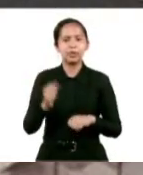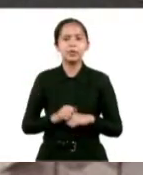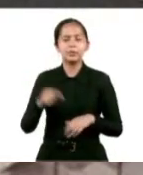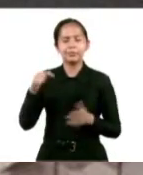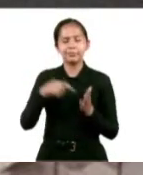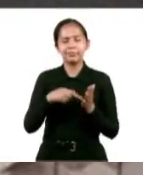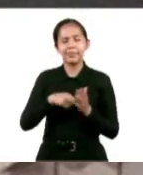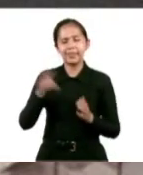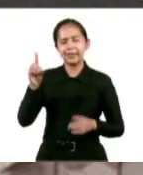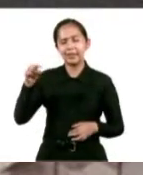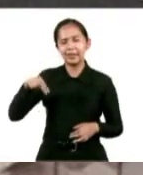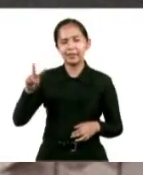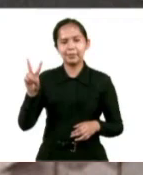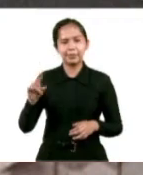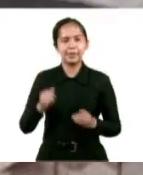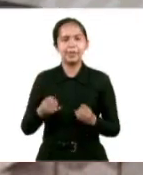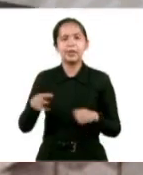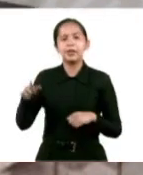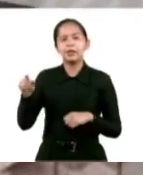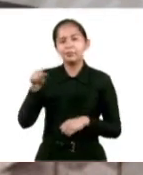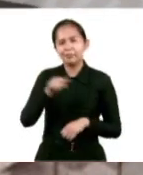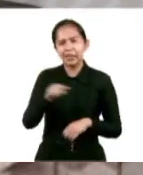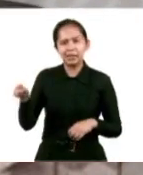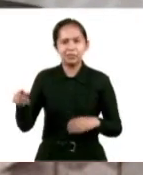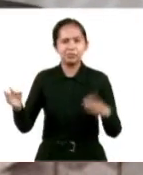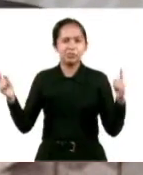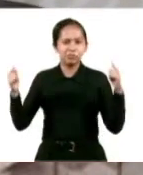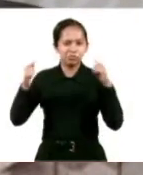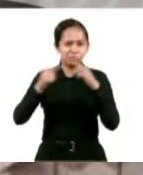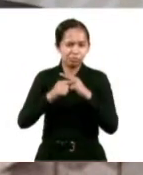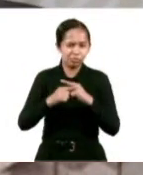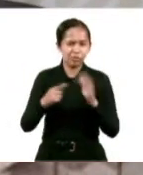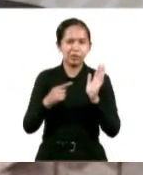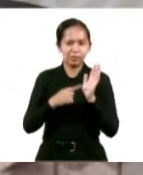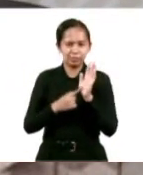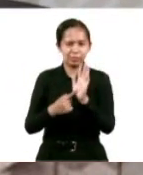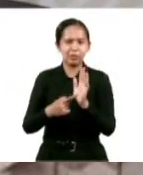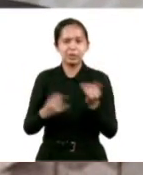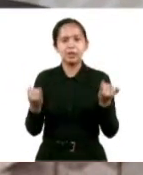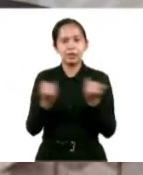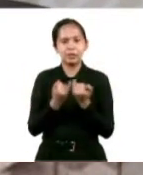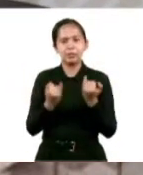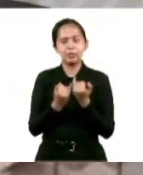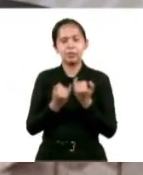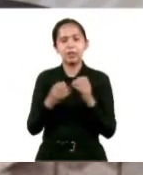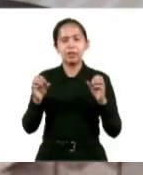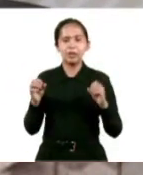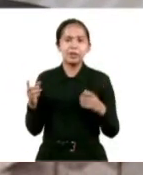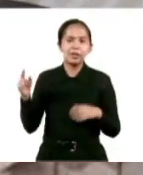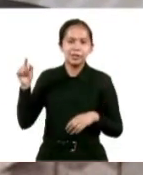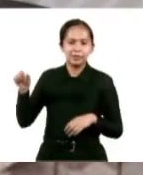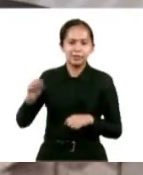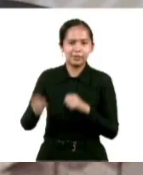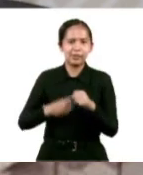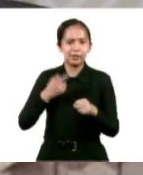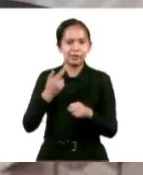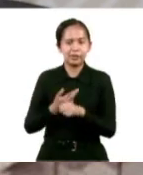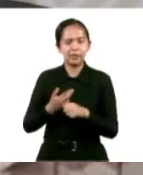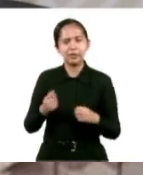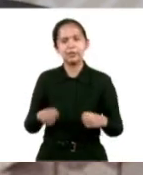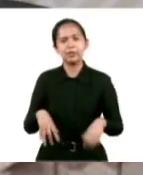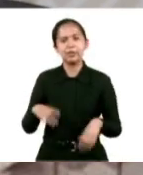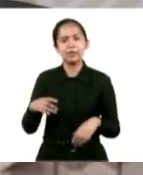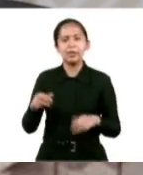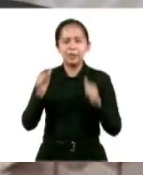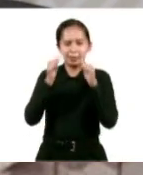con las inconsistencias y contradicciones que se han acabado de mencionar, así como los oficios que envió la Secretaría de Gestión Integral de Riesgos